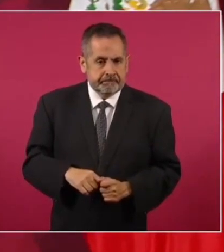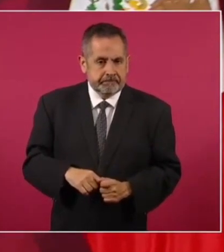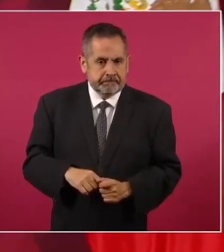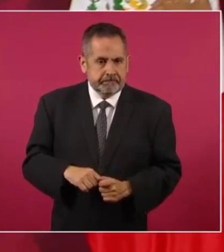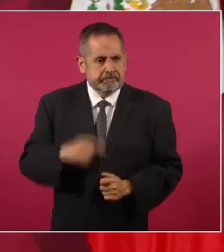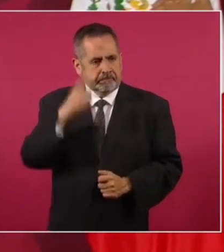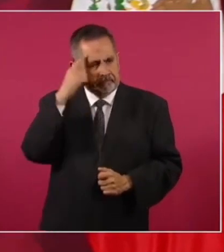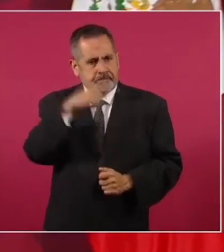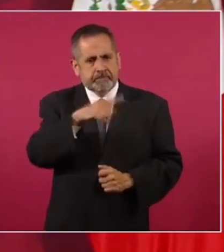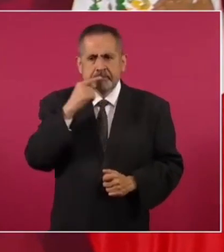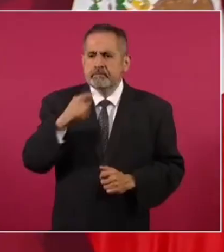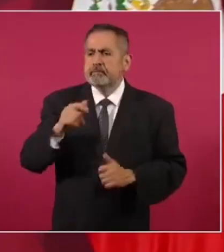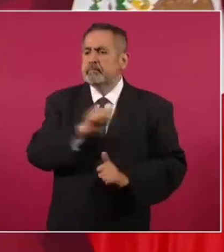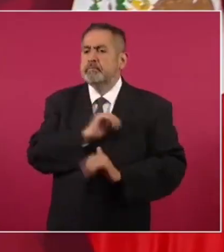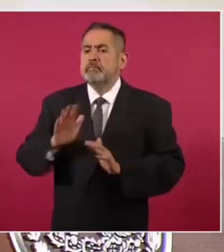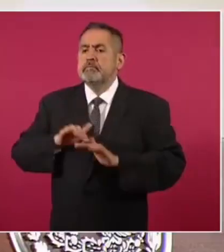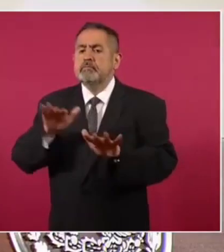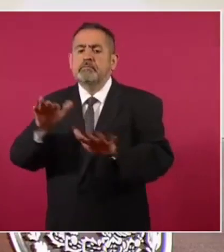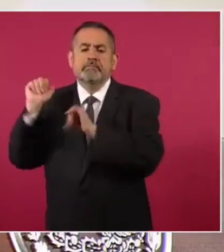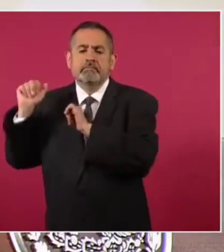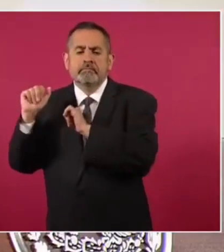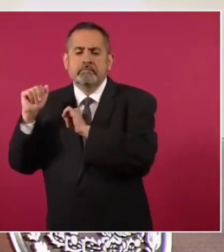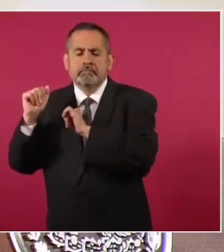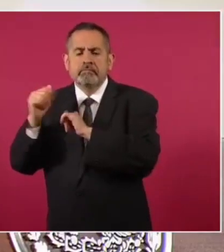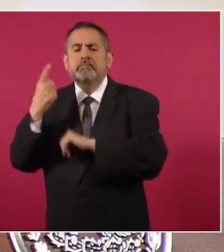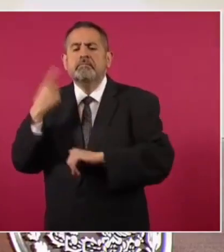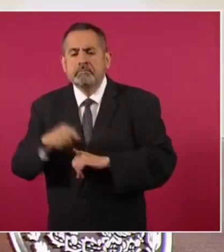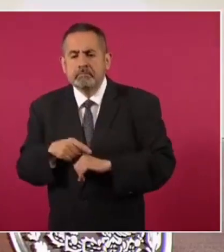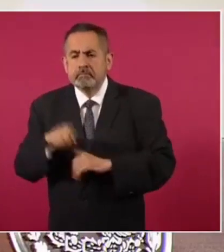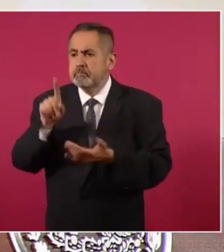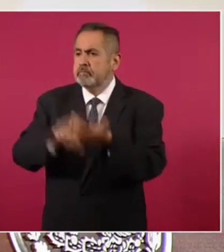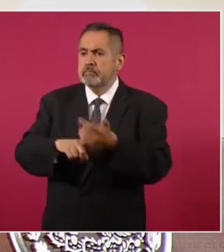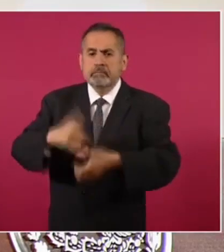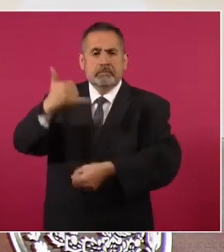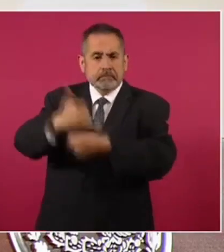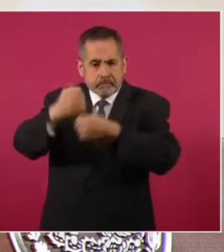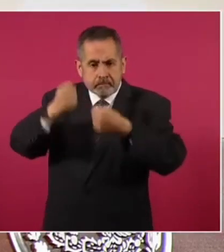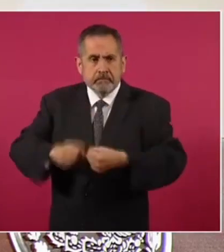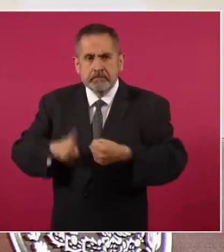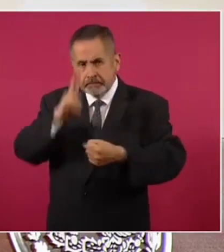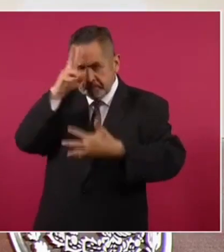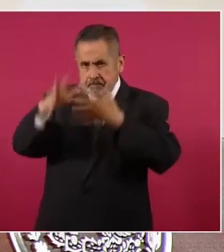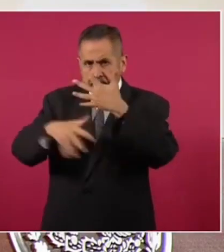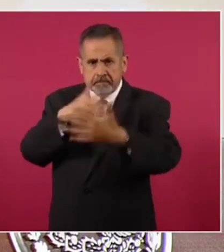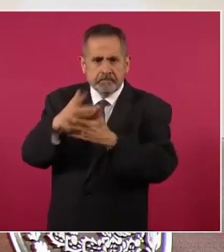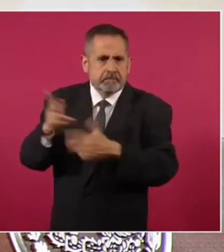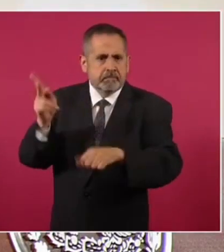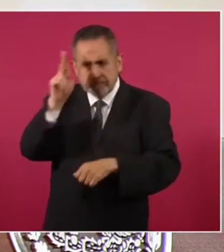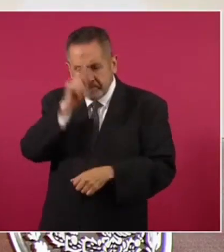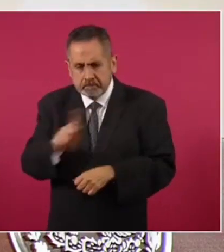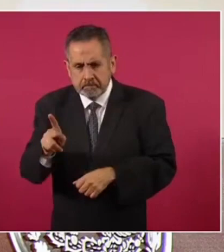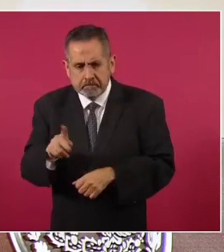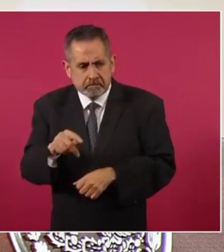¿Para qué quieren que se retire el ejército? Habiendo tanta inseguridad y tanta violencia.